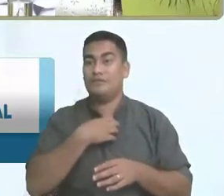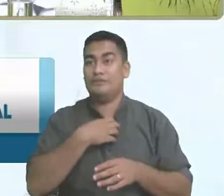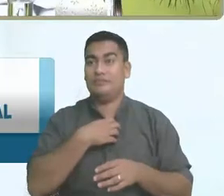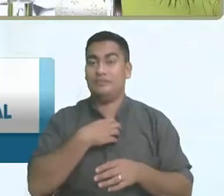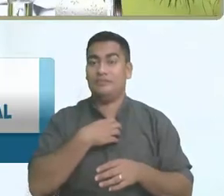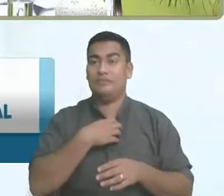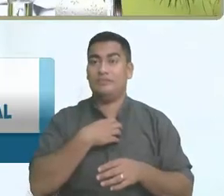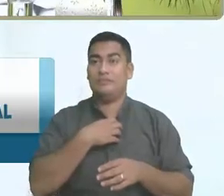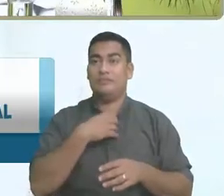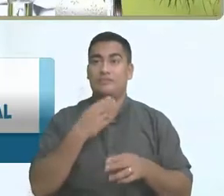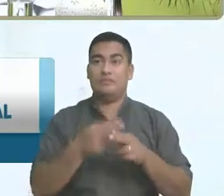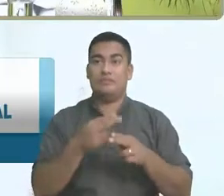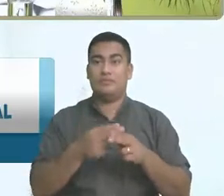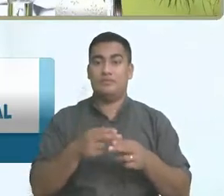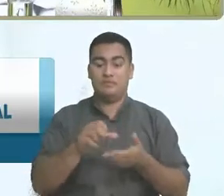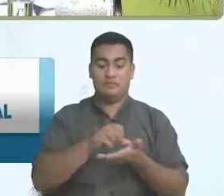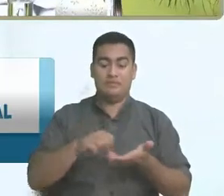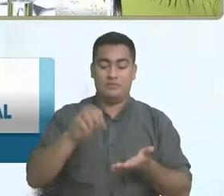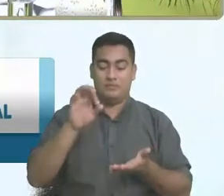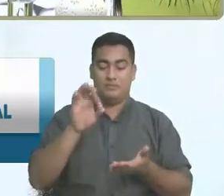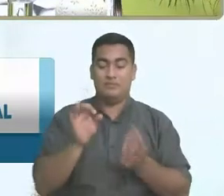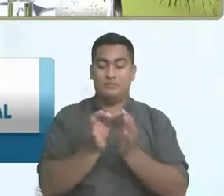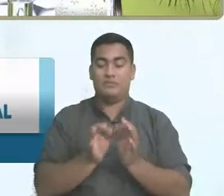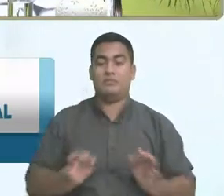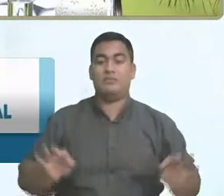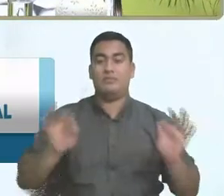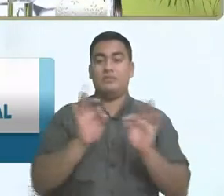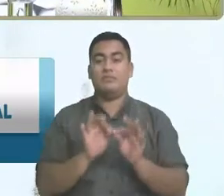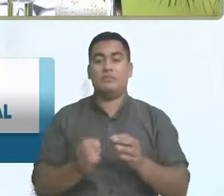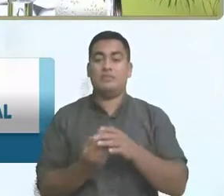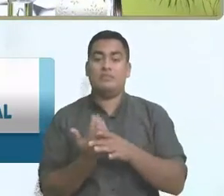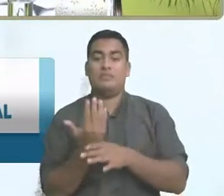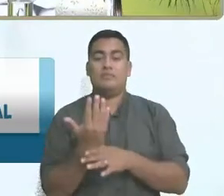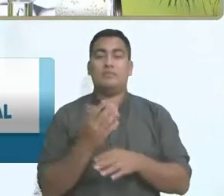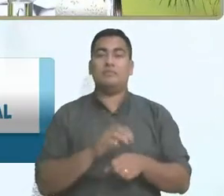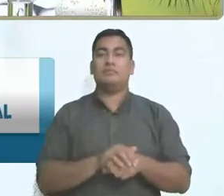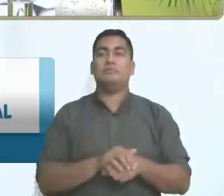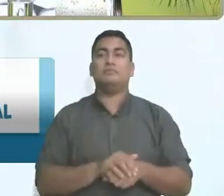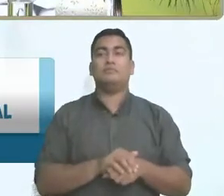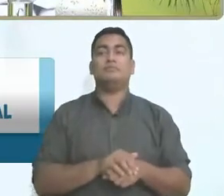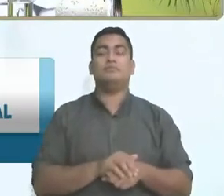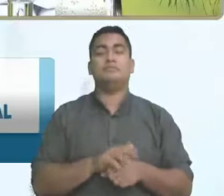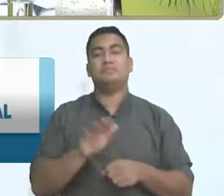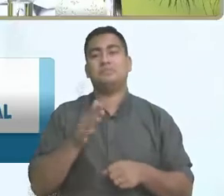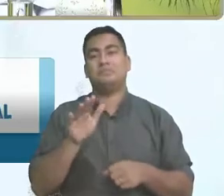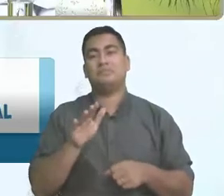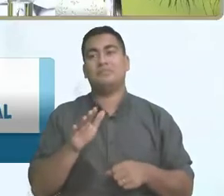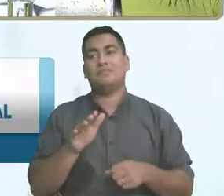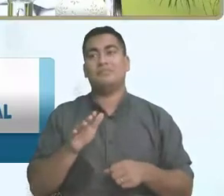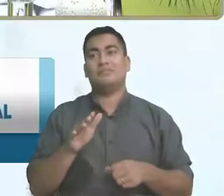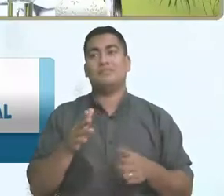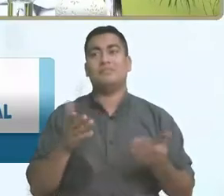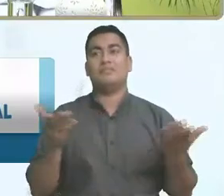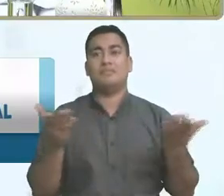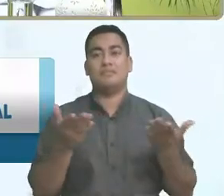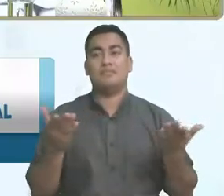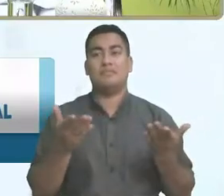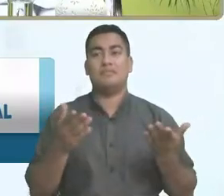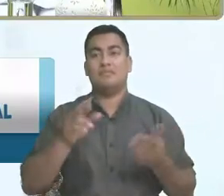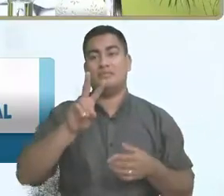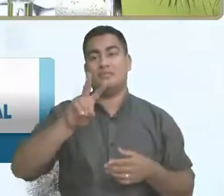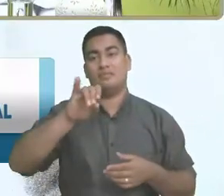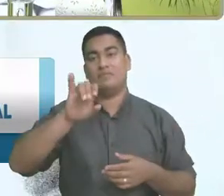Son los que se le llaman aceites esenciales de la planta. Entonces, ahorita como se nos aproxima una temporada de procesos